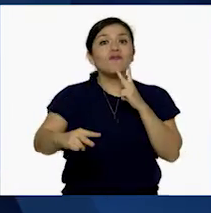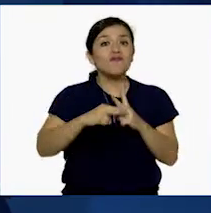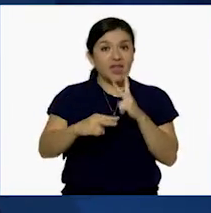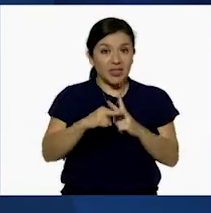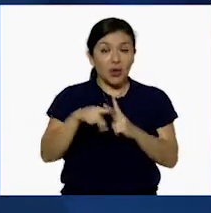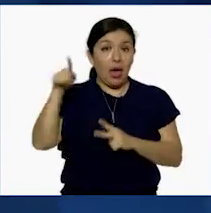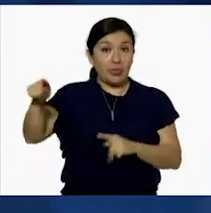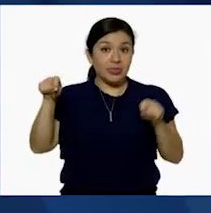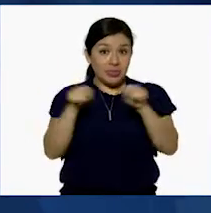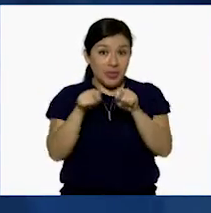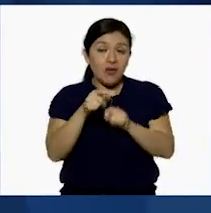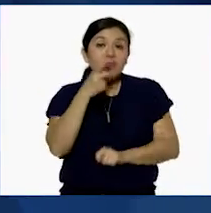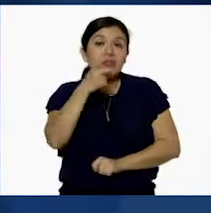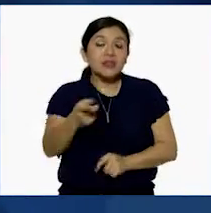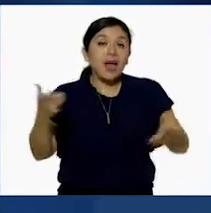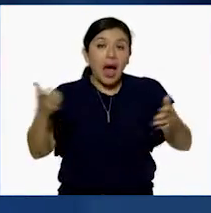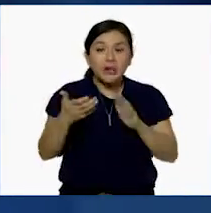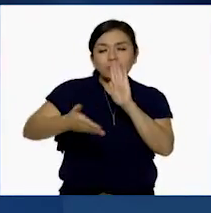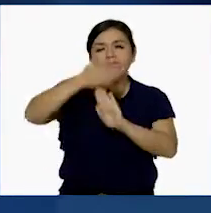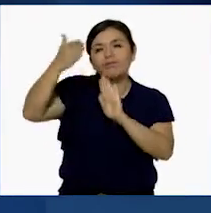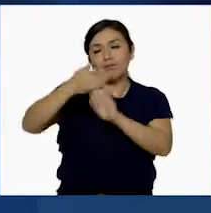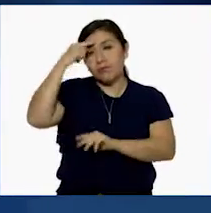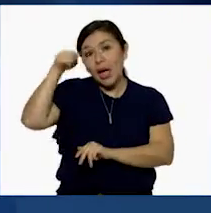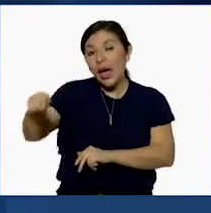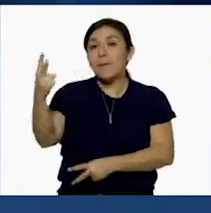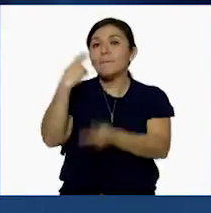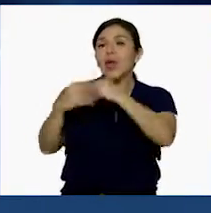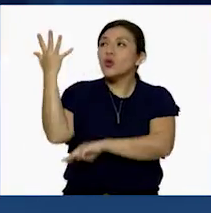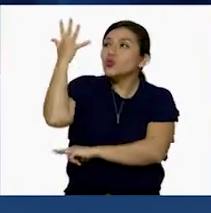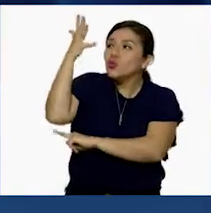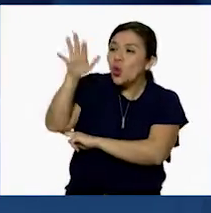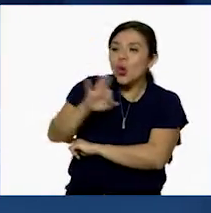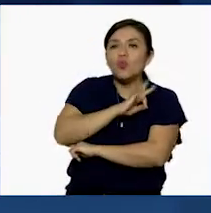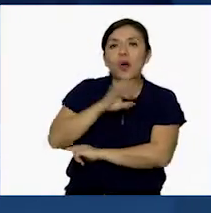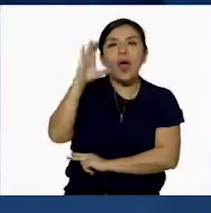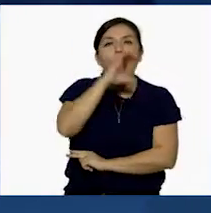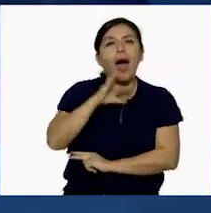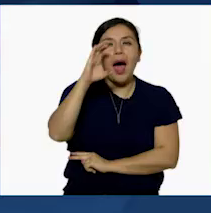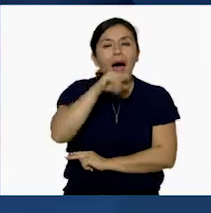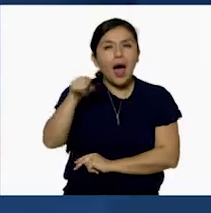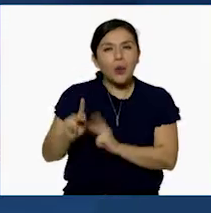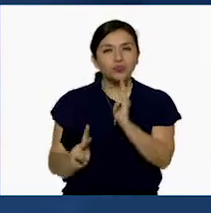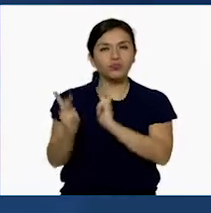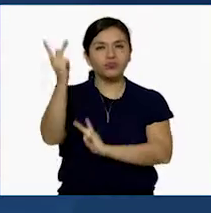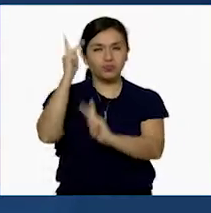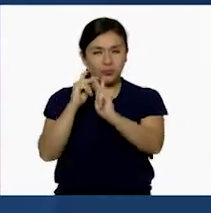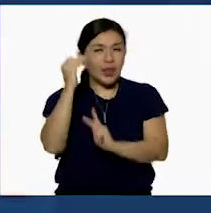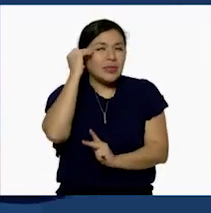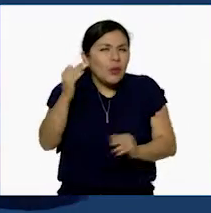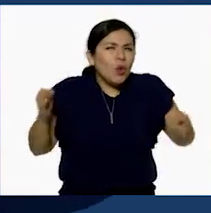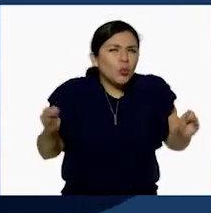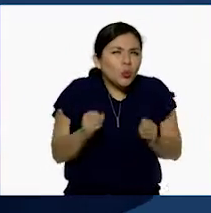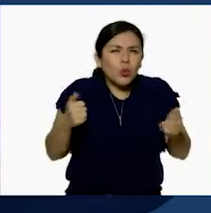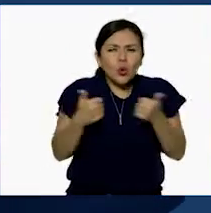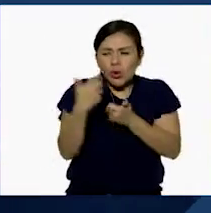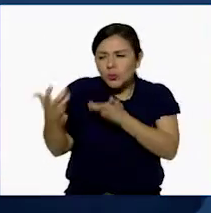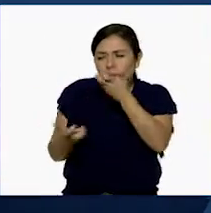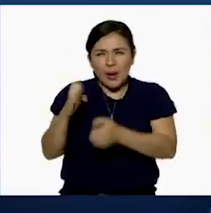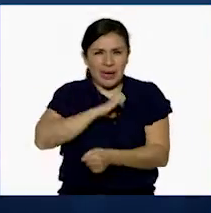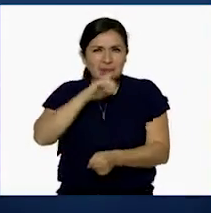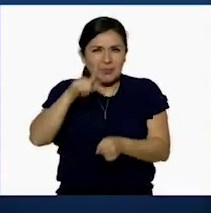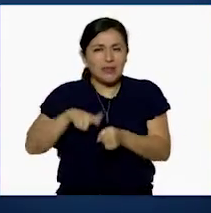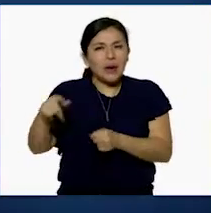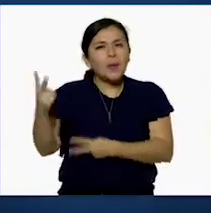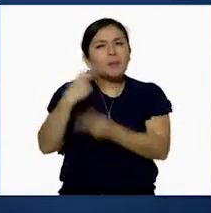Efim me ha dicho que se construyen de este modo para que el sol pueda calentar las plantas. En invierno, por medio de una estufa especial,